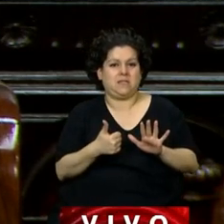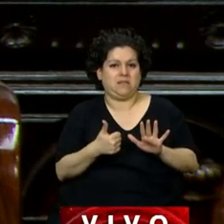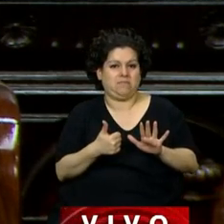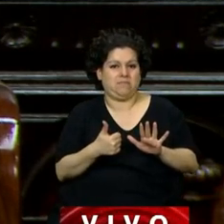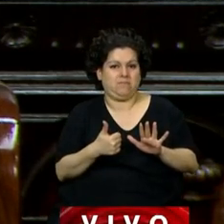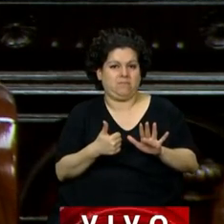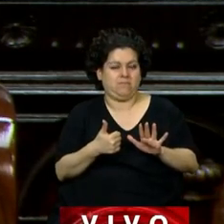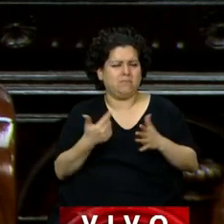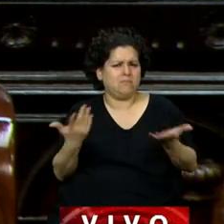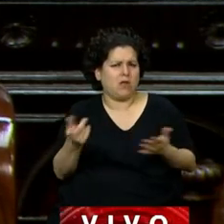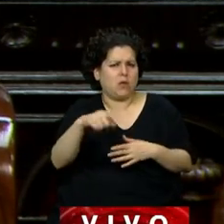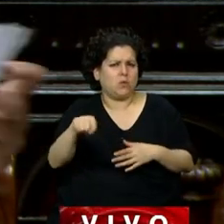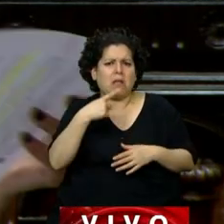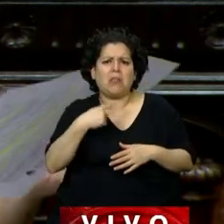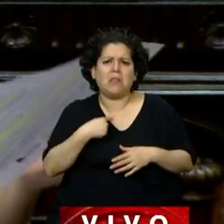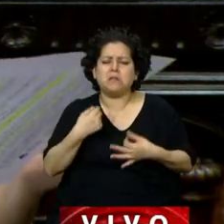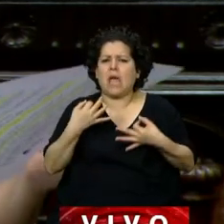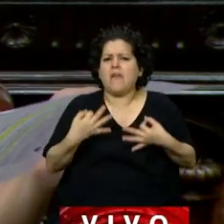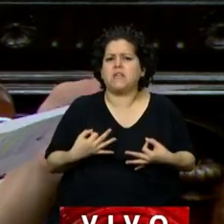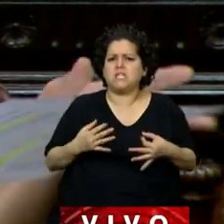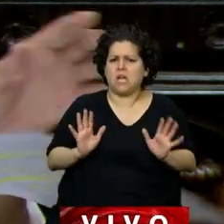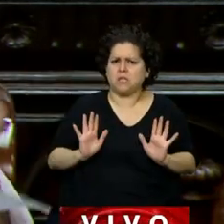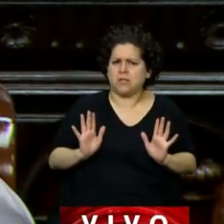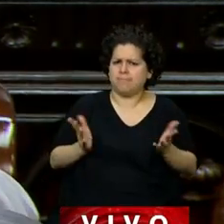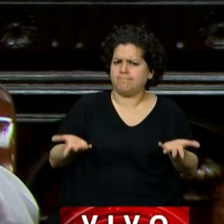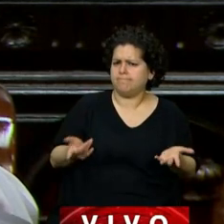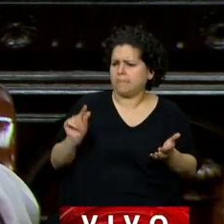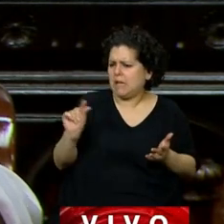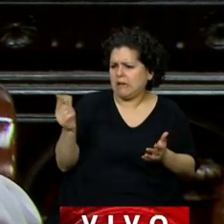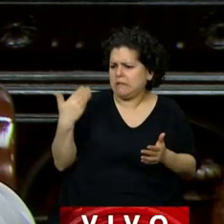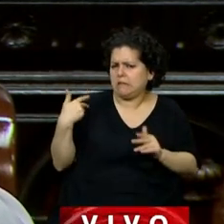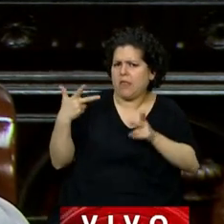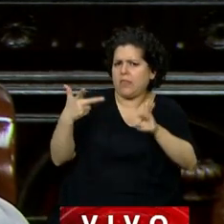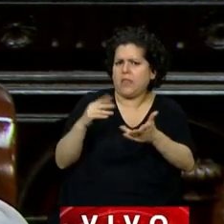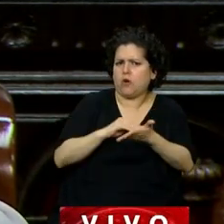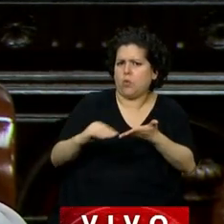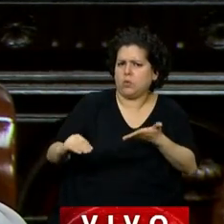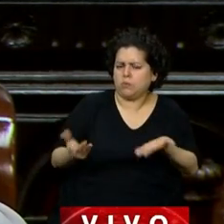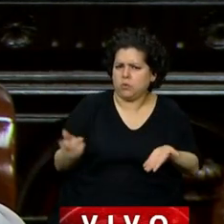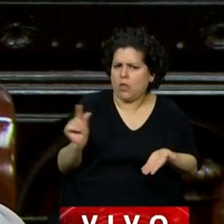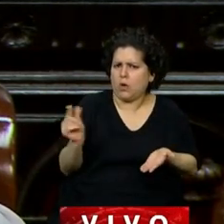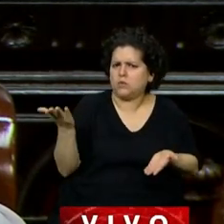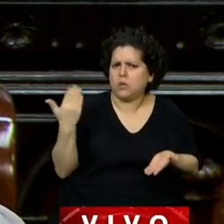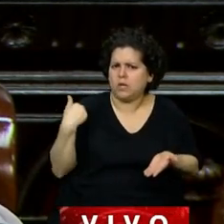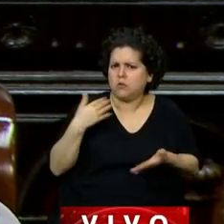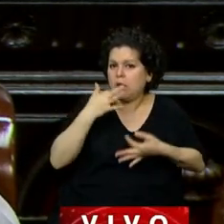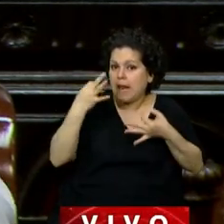Y después ustedes me hablan de eficiencia, como dijo hace un diputado hace ratito. La